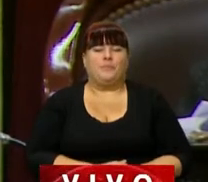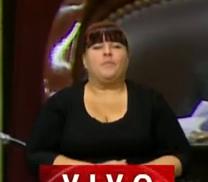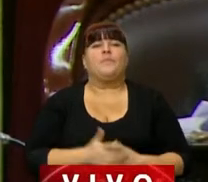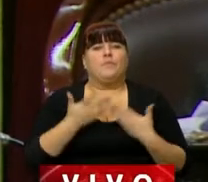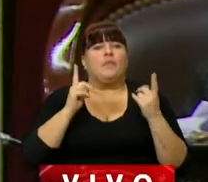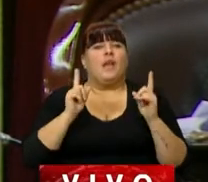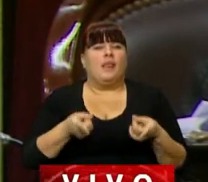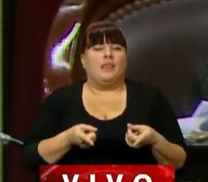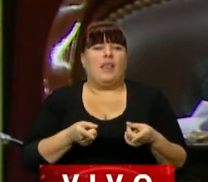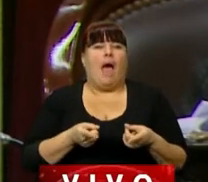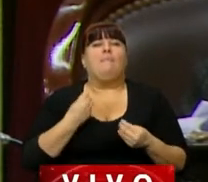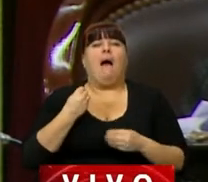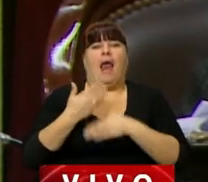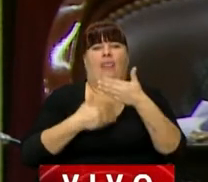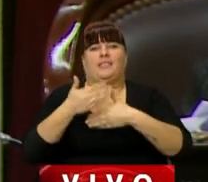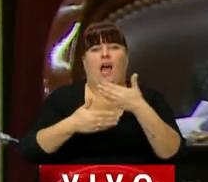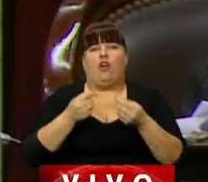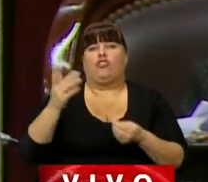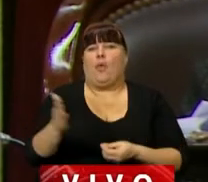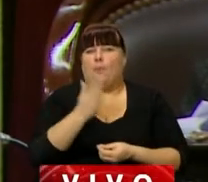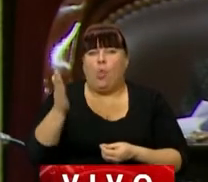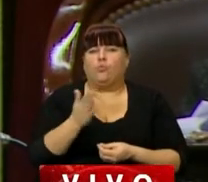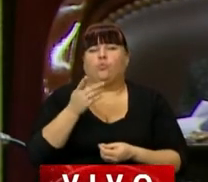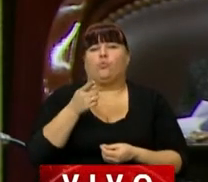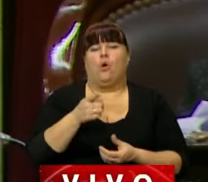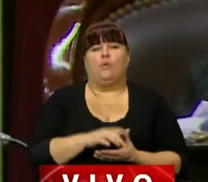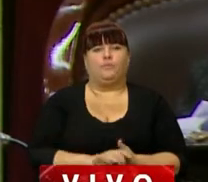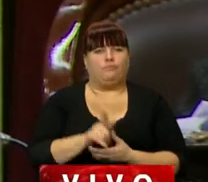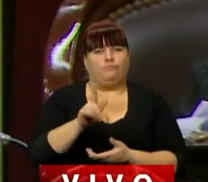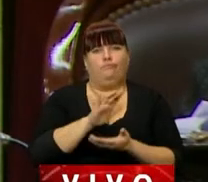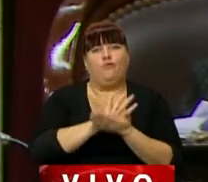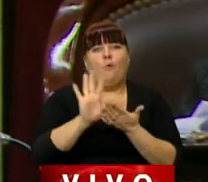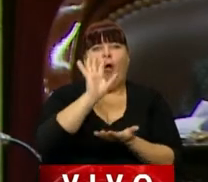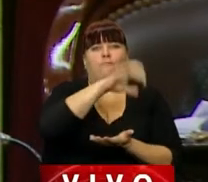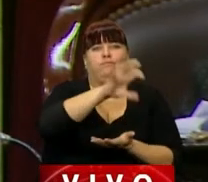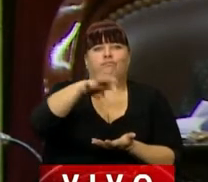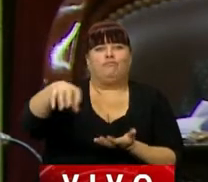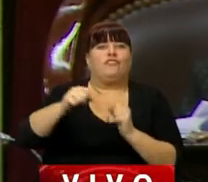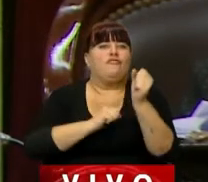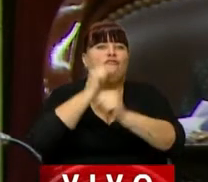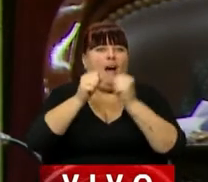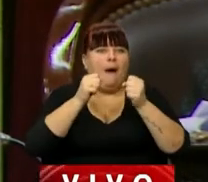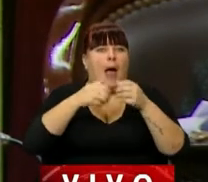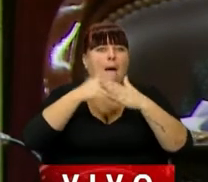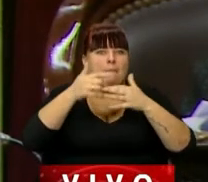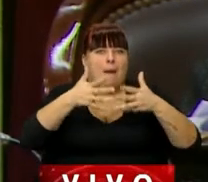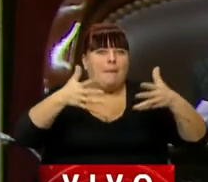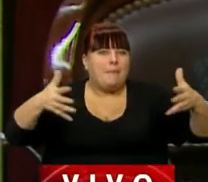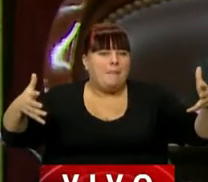Y por supuesto también para el desarrollo productivo de esas nuevas instalaciones fabriles que se iban